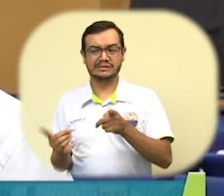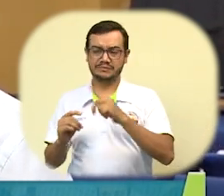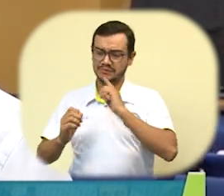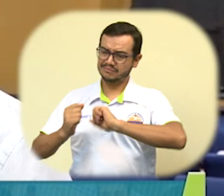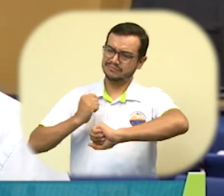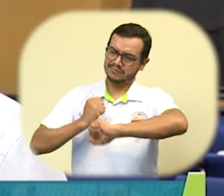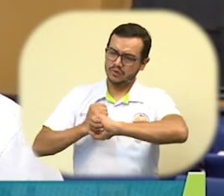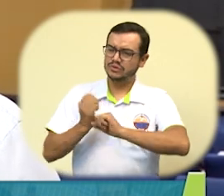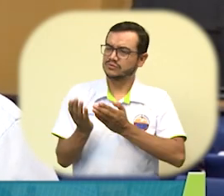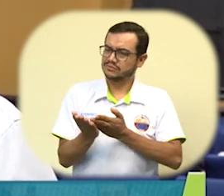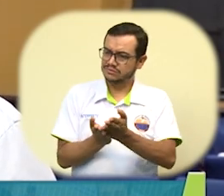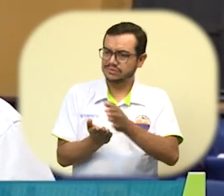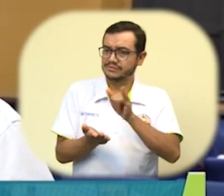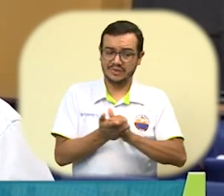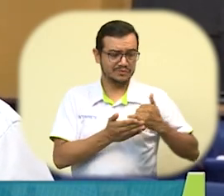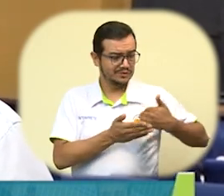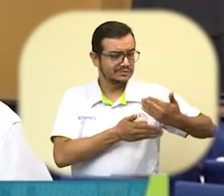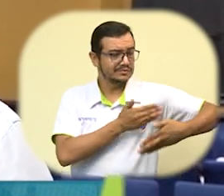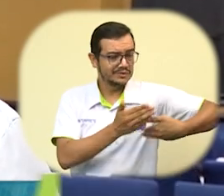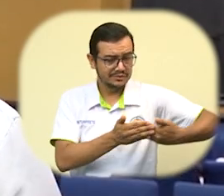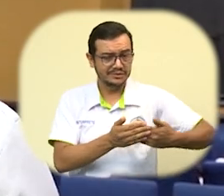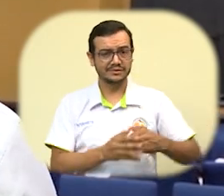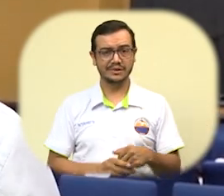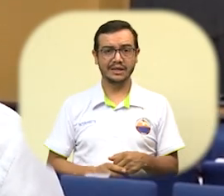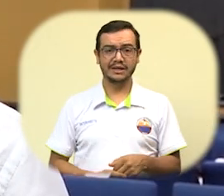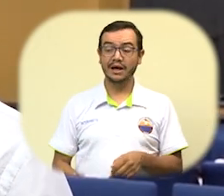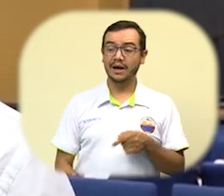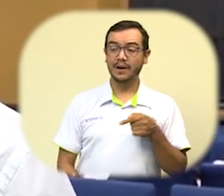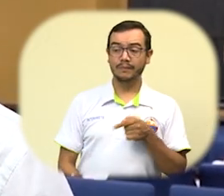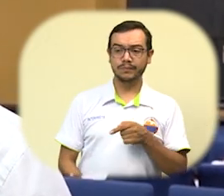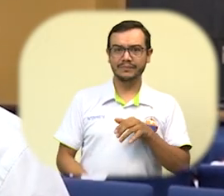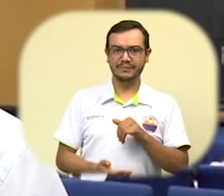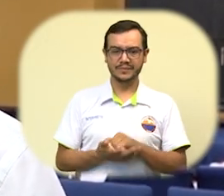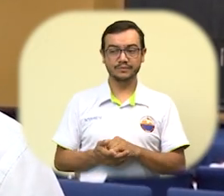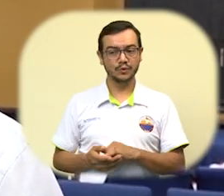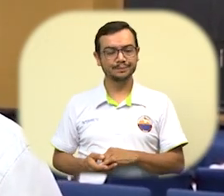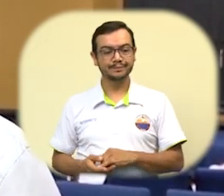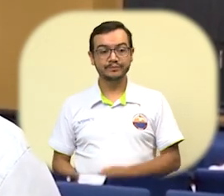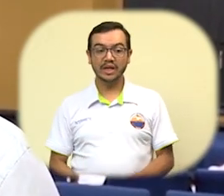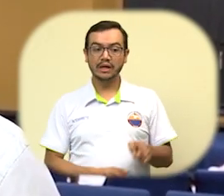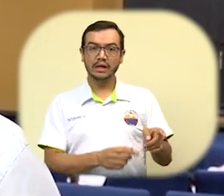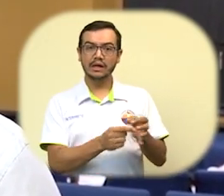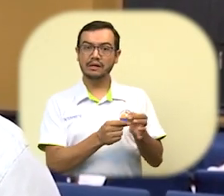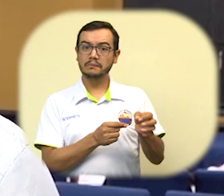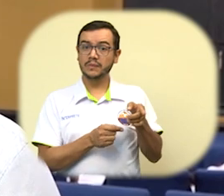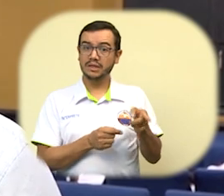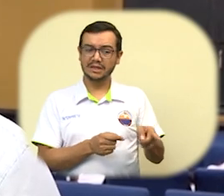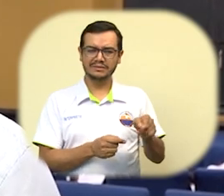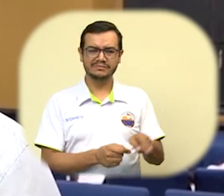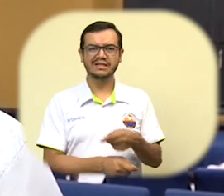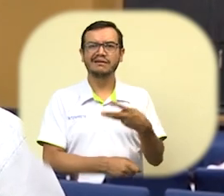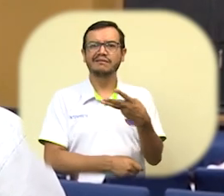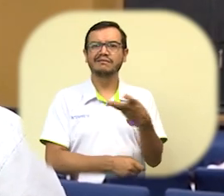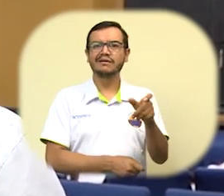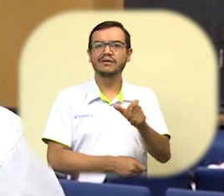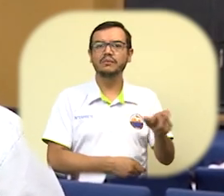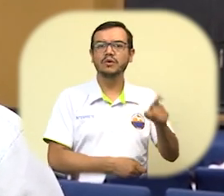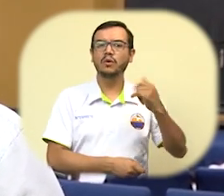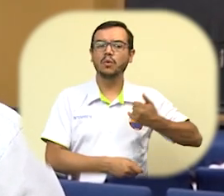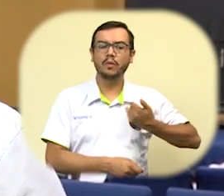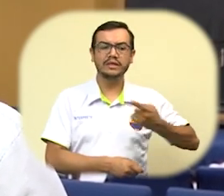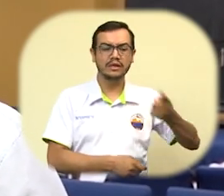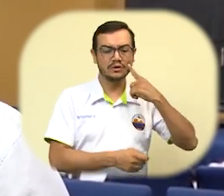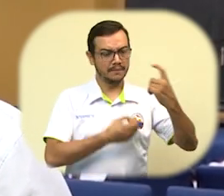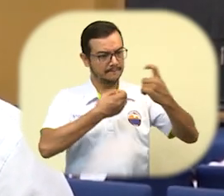que también nos sigan apoyando en todos los procesos. Allá de mi municipio hay más de 300 jóvenes estudiando